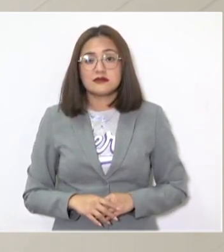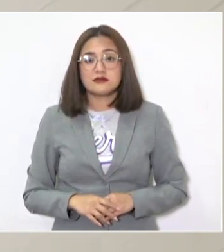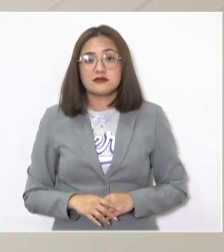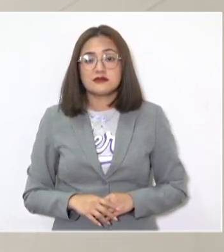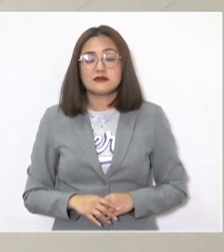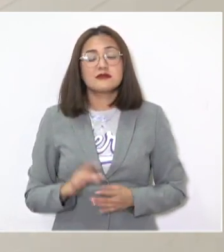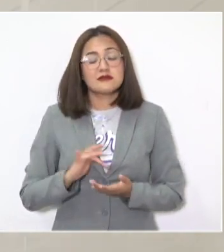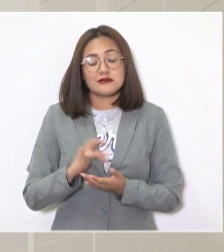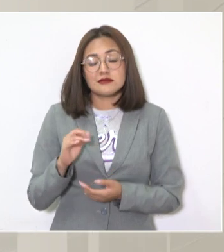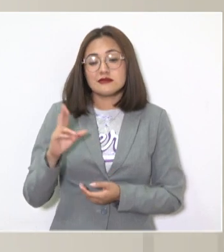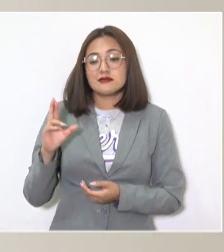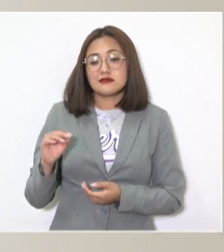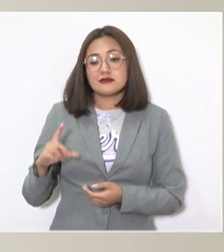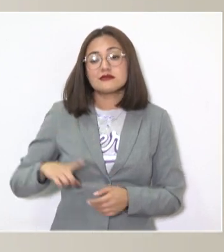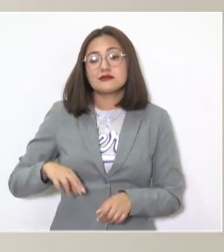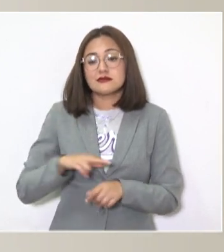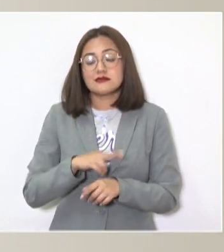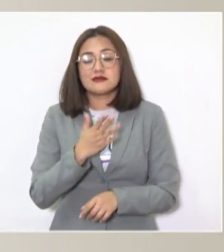Gracias,